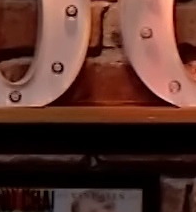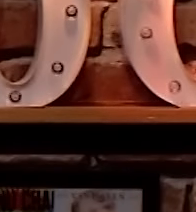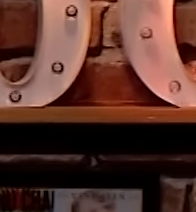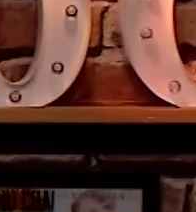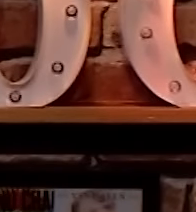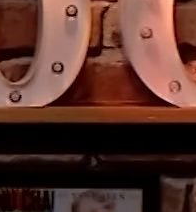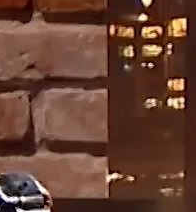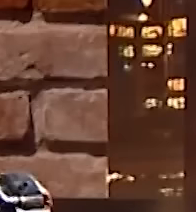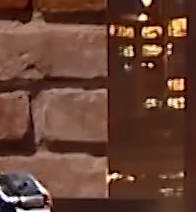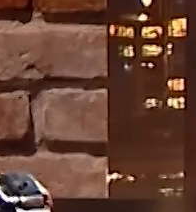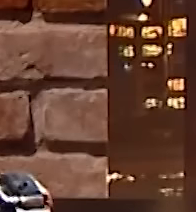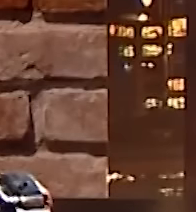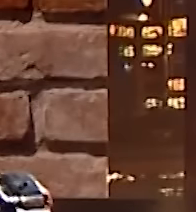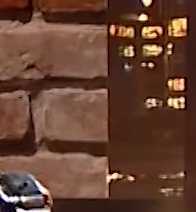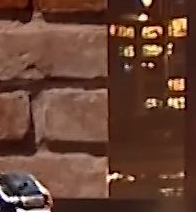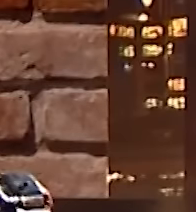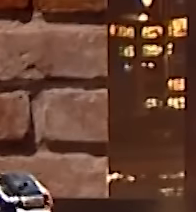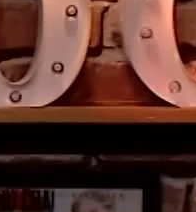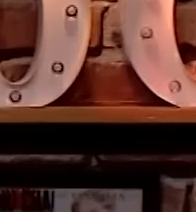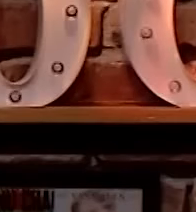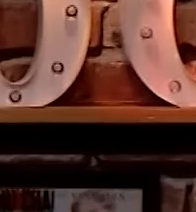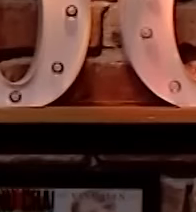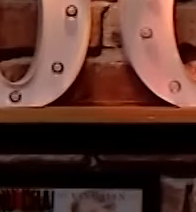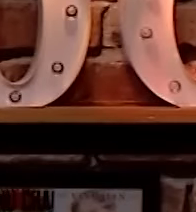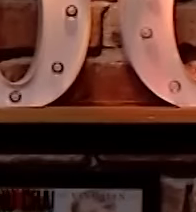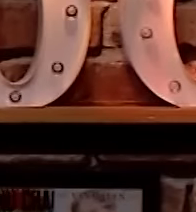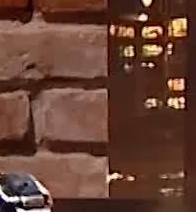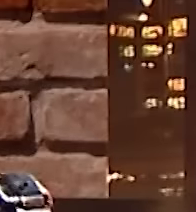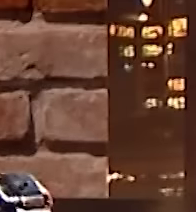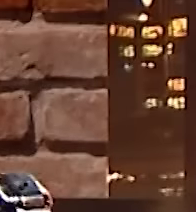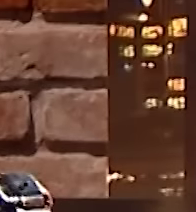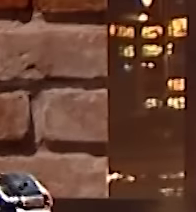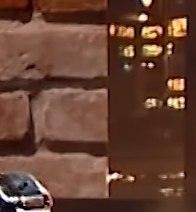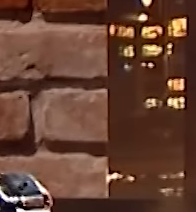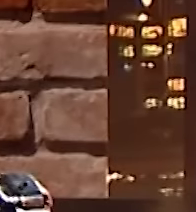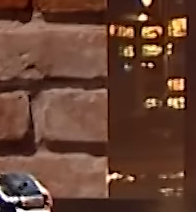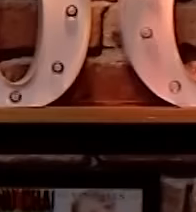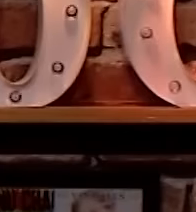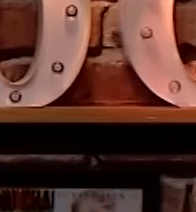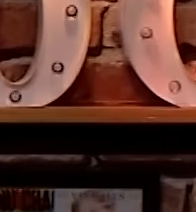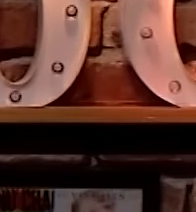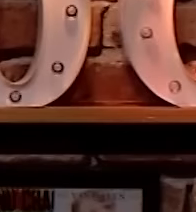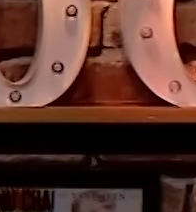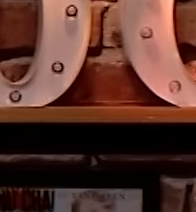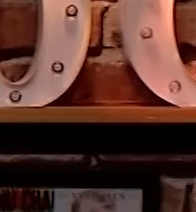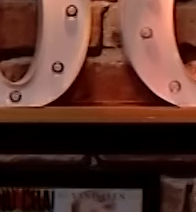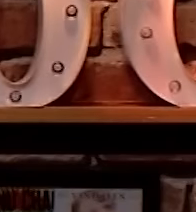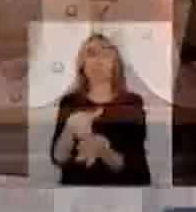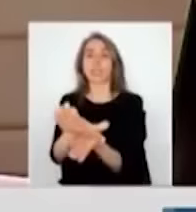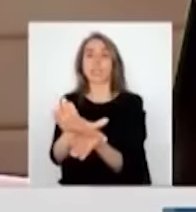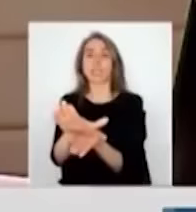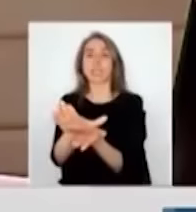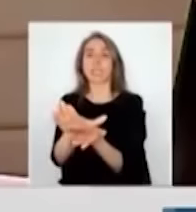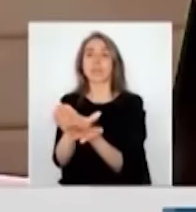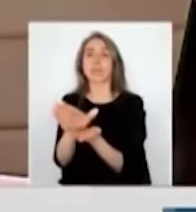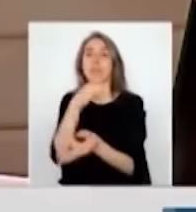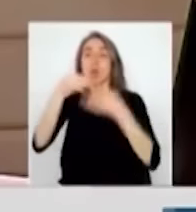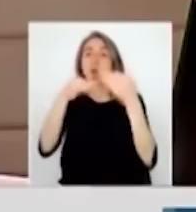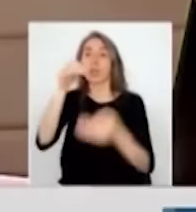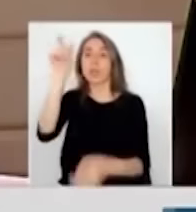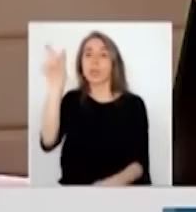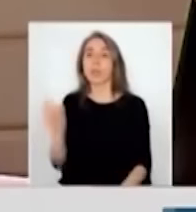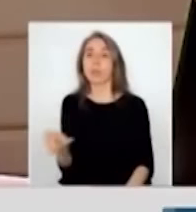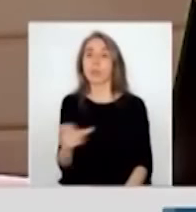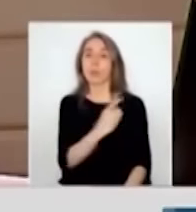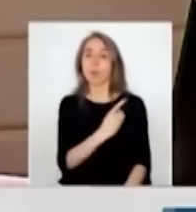se vuelve en marzo, digamos, y las comisiones cambian de presidencia. Tal cual. Y la del trabajo la va a encabezar el UDI Iván Moreira, que si está cuadrado con